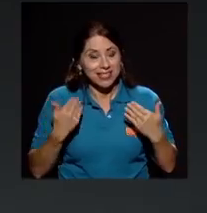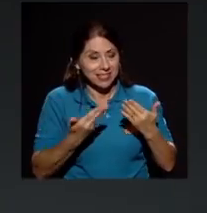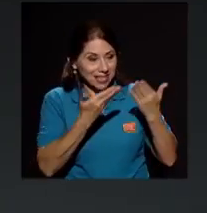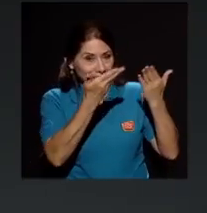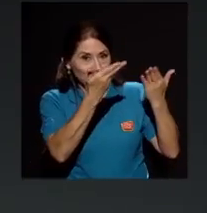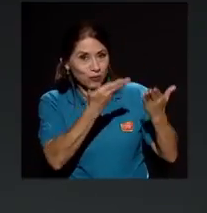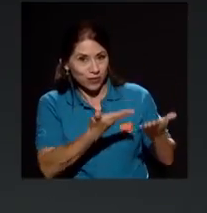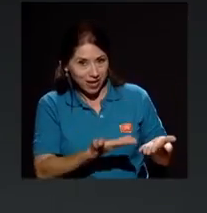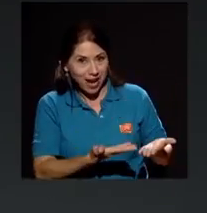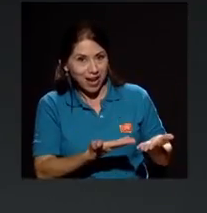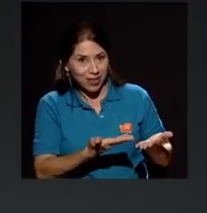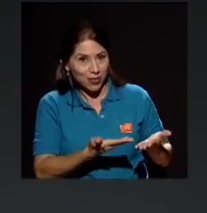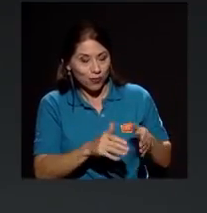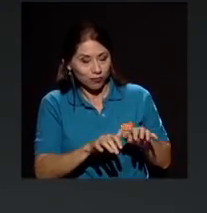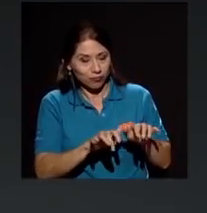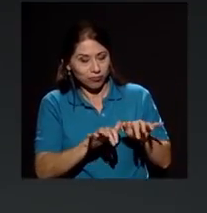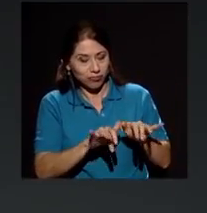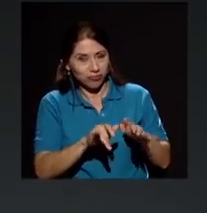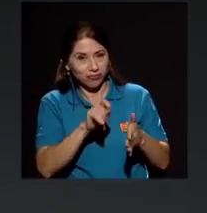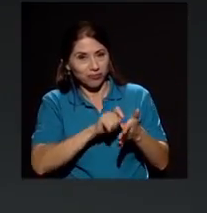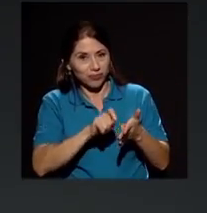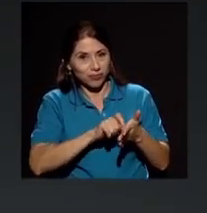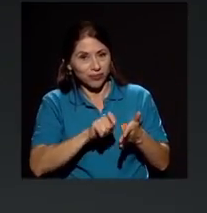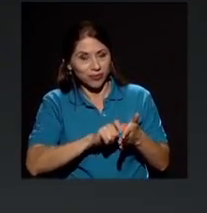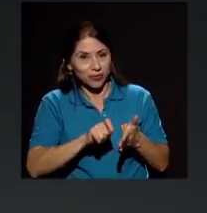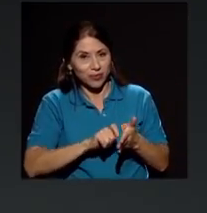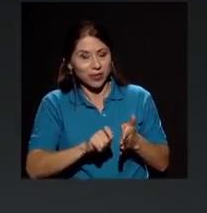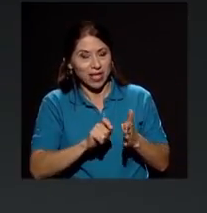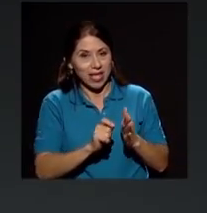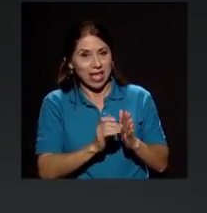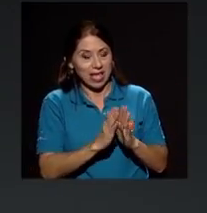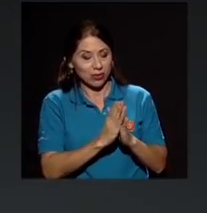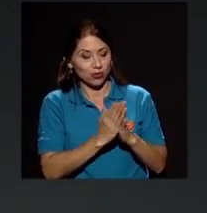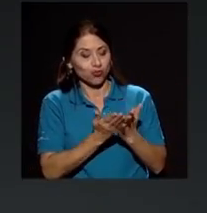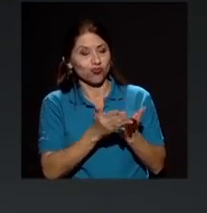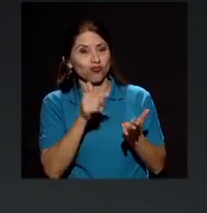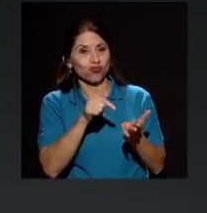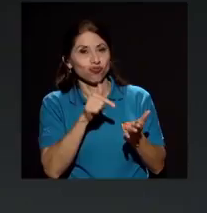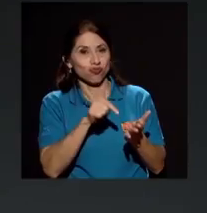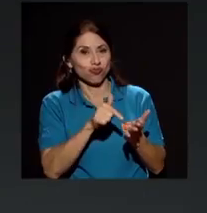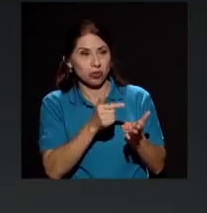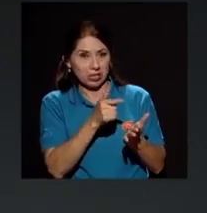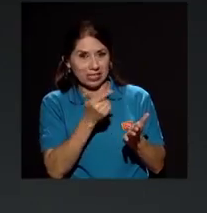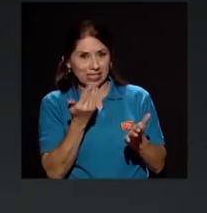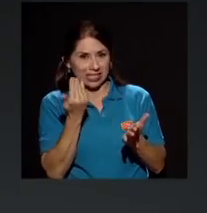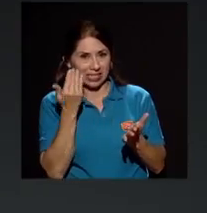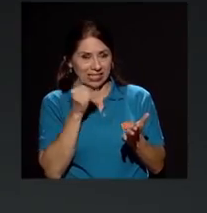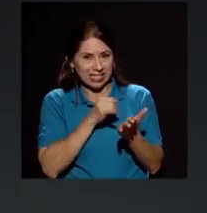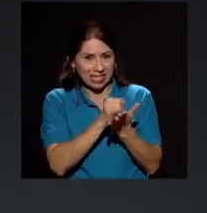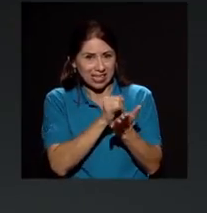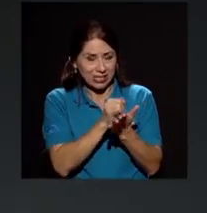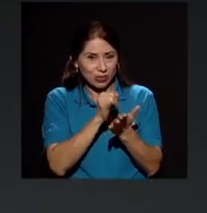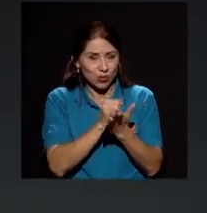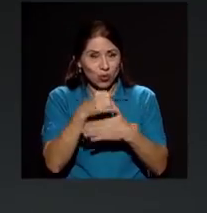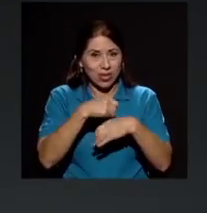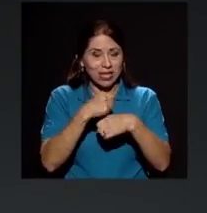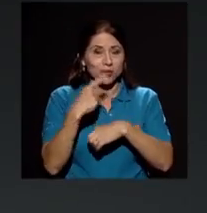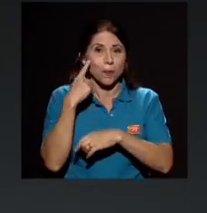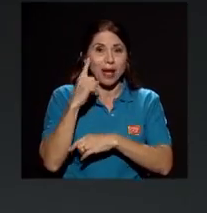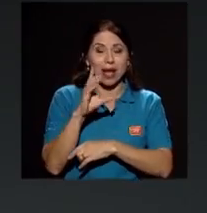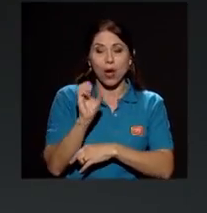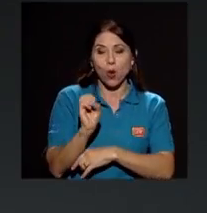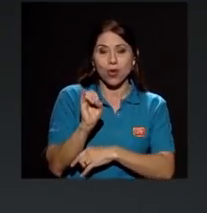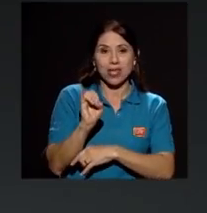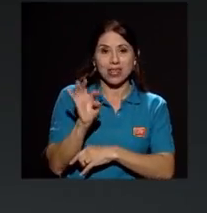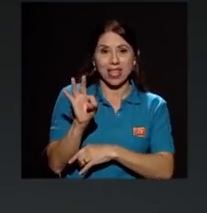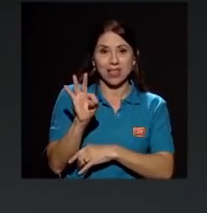destaca en su recientes estudios para la oit que la organización internacional